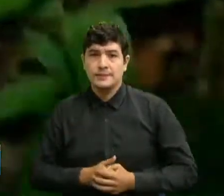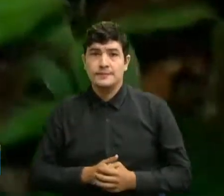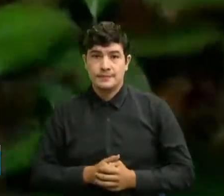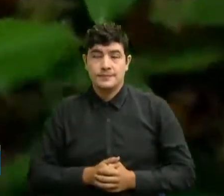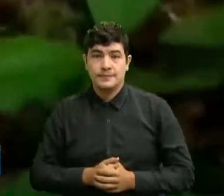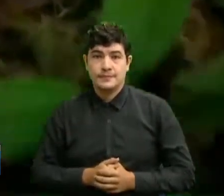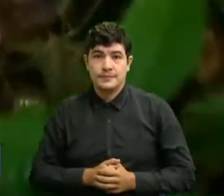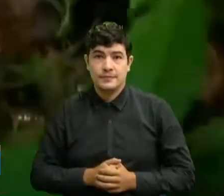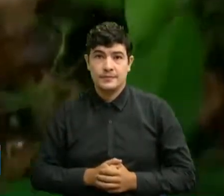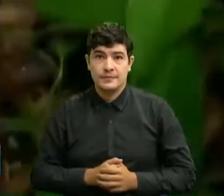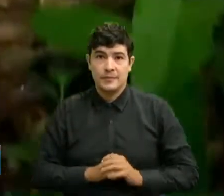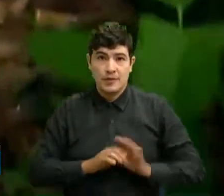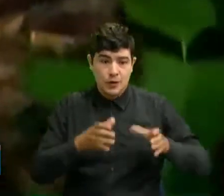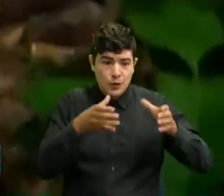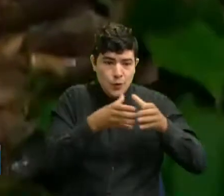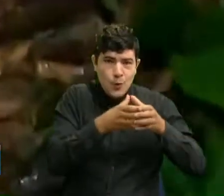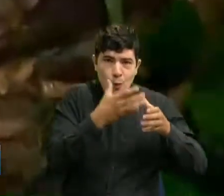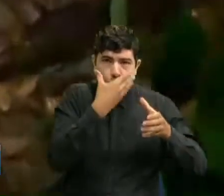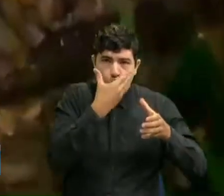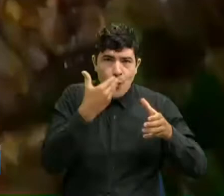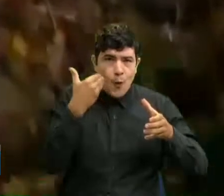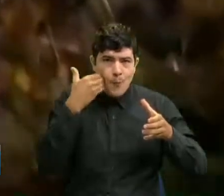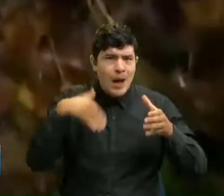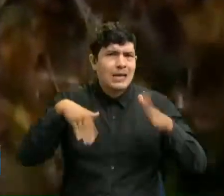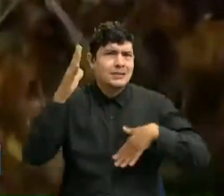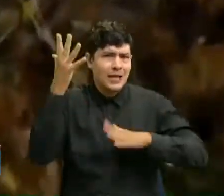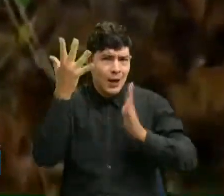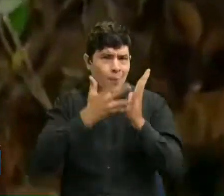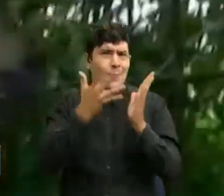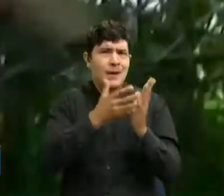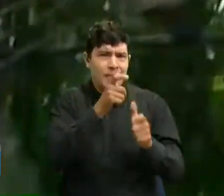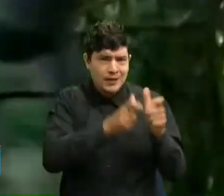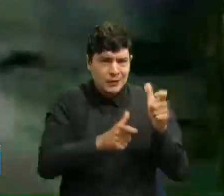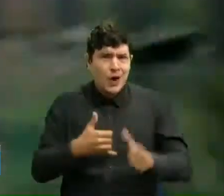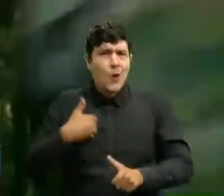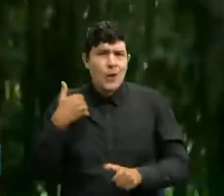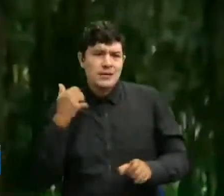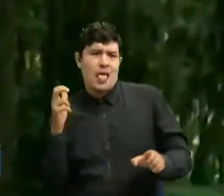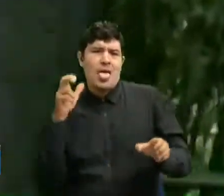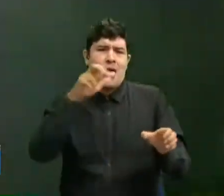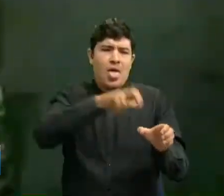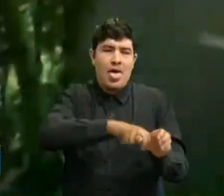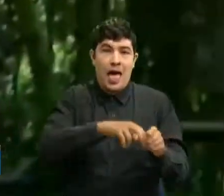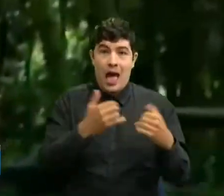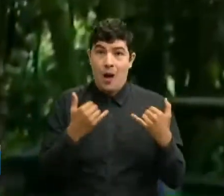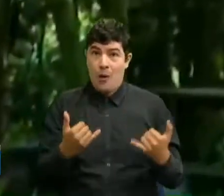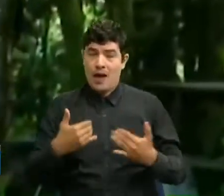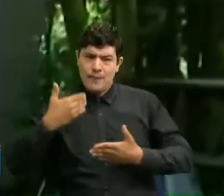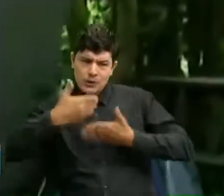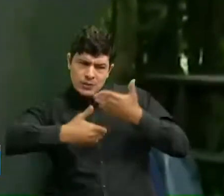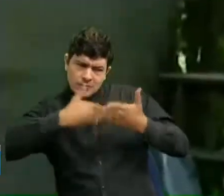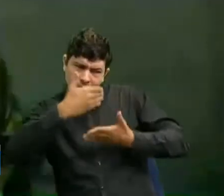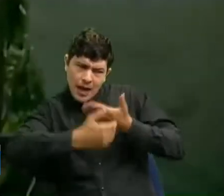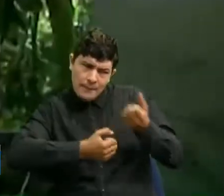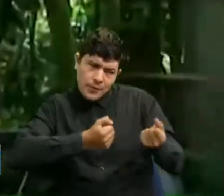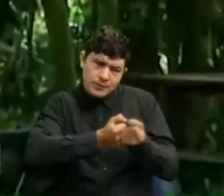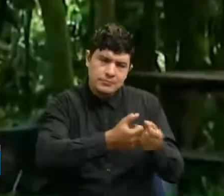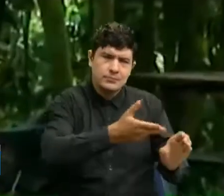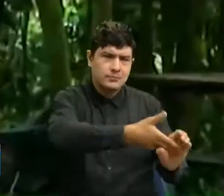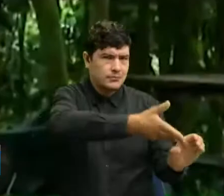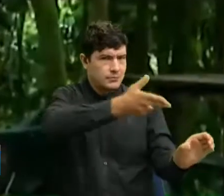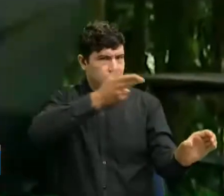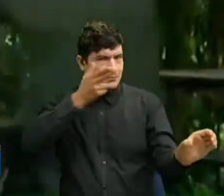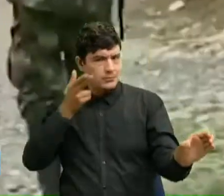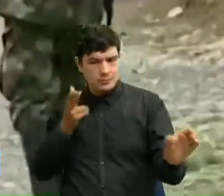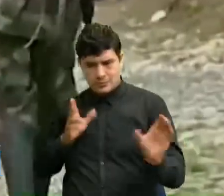menores que habían sido reclutados por grupos delincuenciales donde según la fundación ideas para la paz el mayor número registrado está